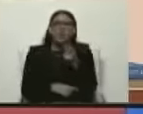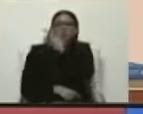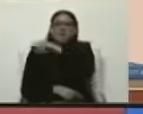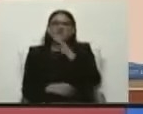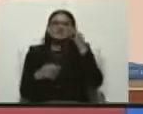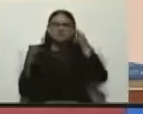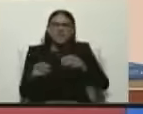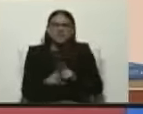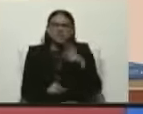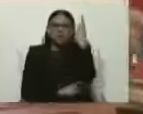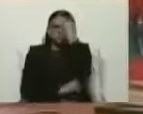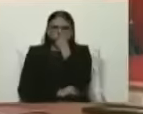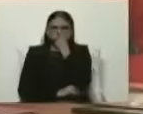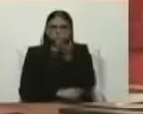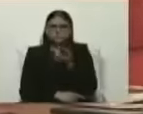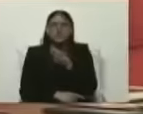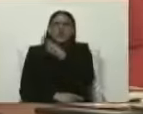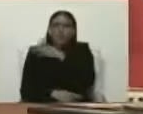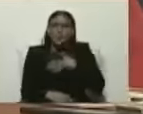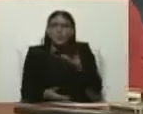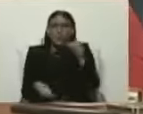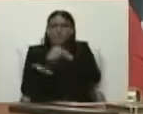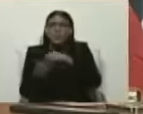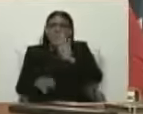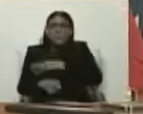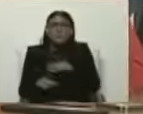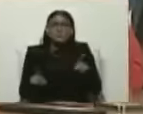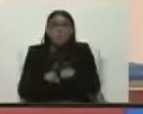caras? ¿Pudieran poner una canción que los identifique?